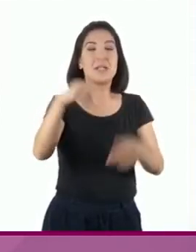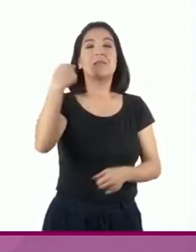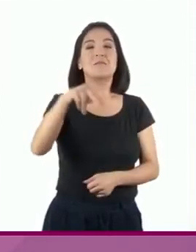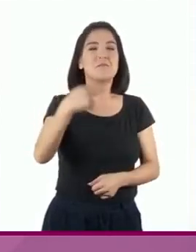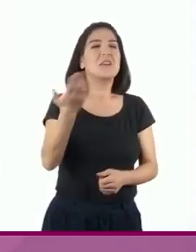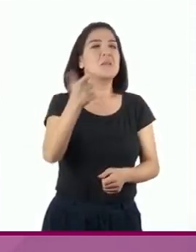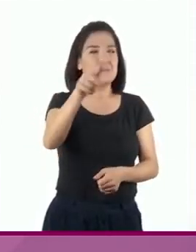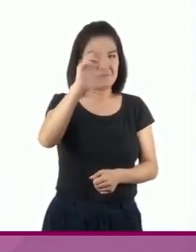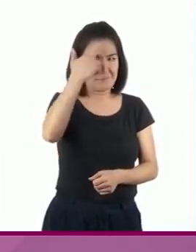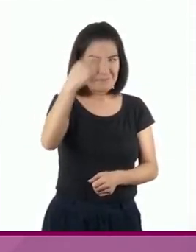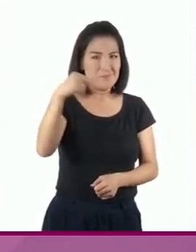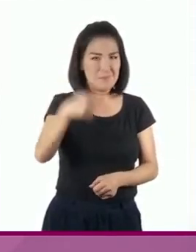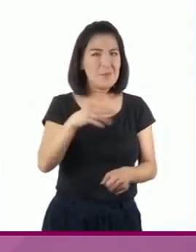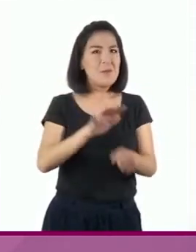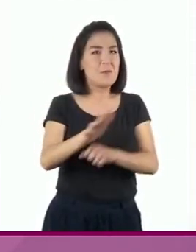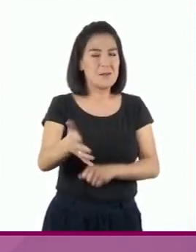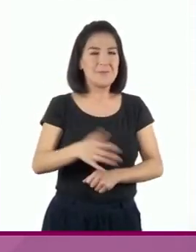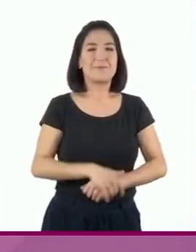¿Recuerdan el nombre?